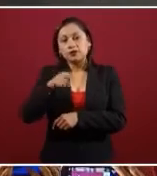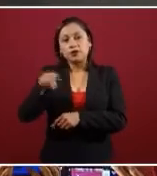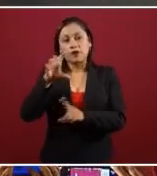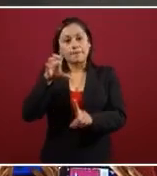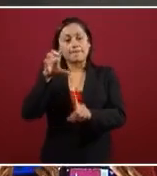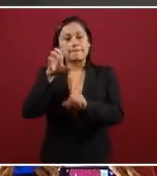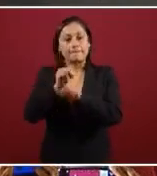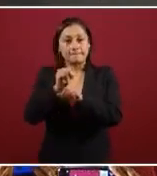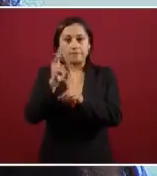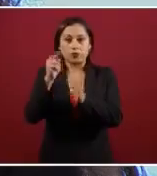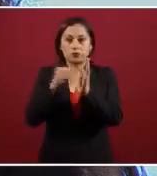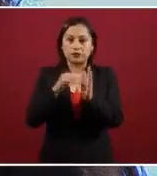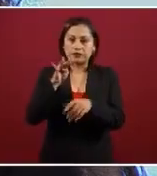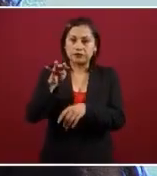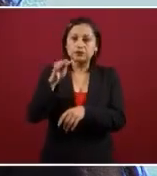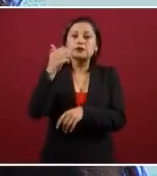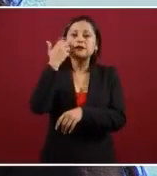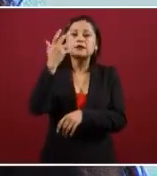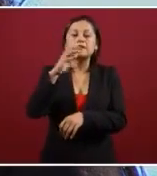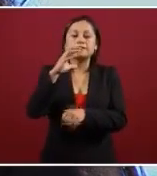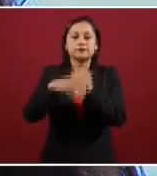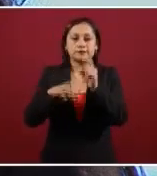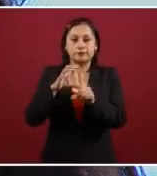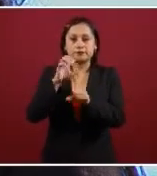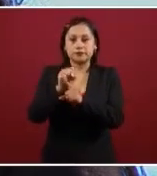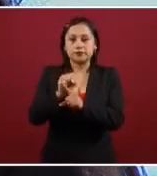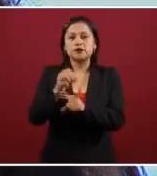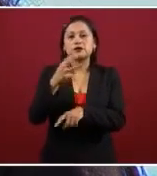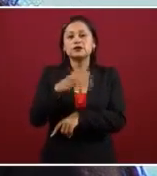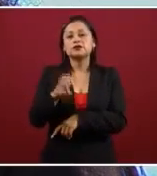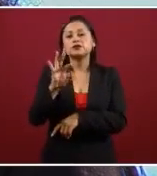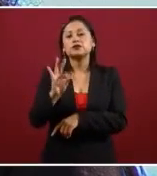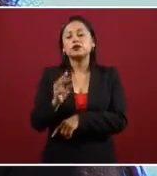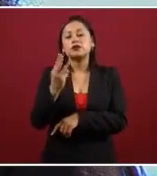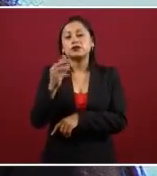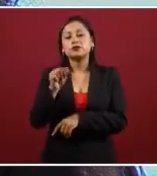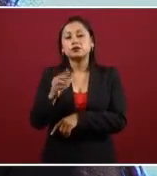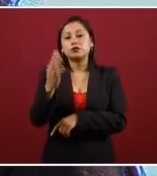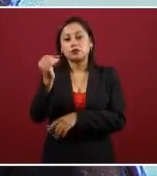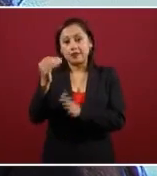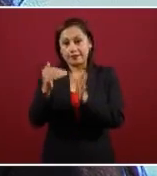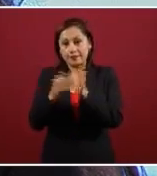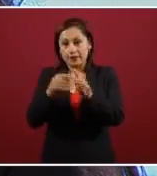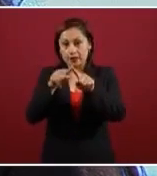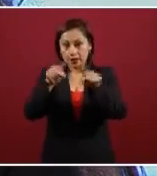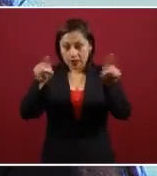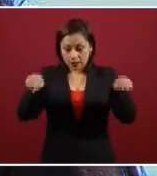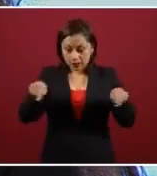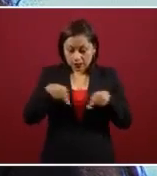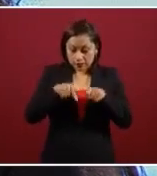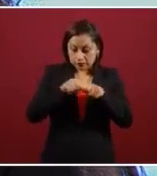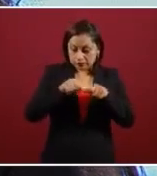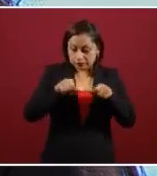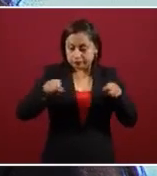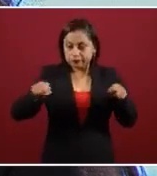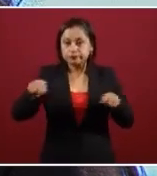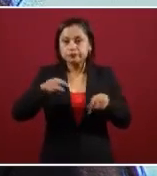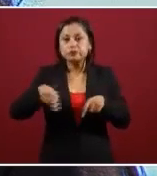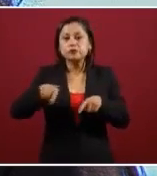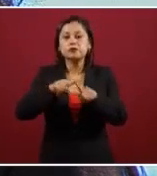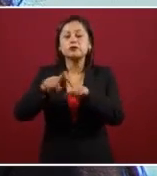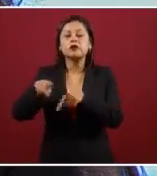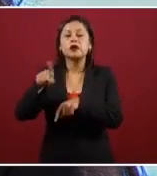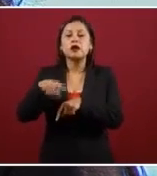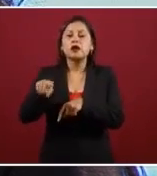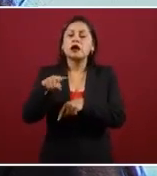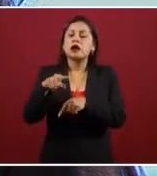año, decirles que tenemos 343.9 mil hectáreas que son cultivos tradicionales y que